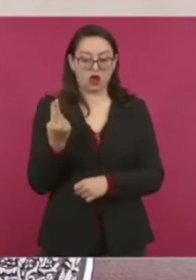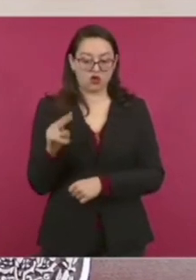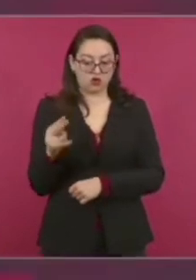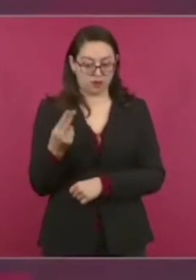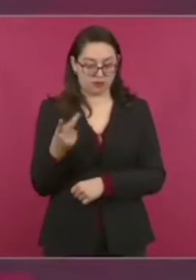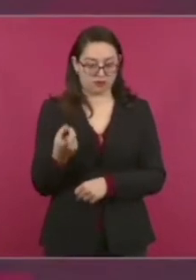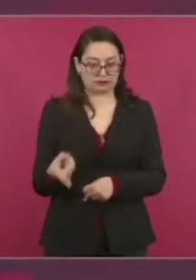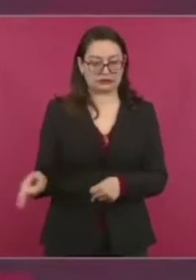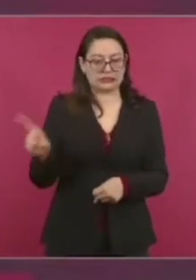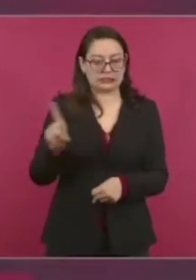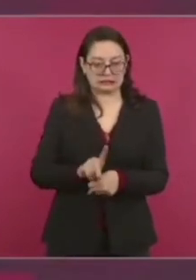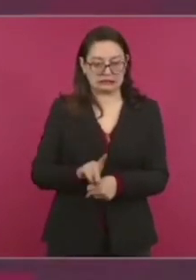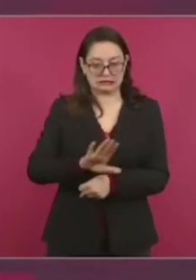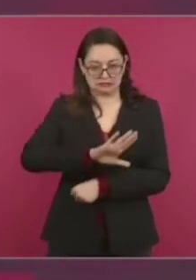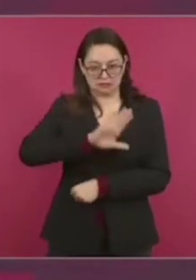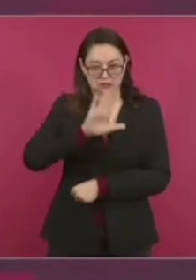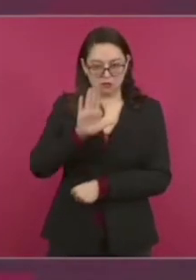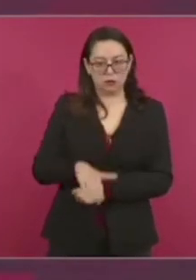estuvo muy